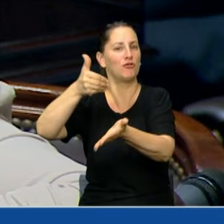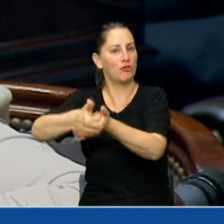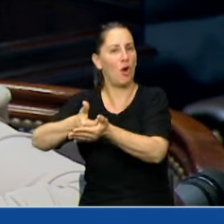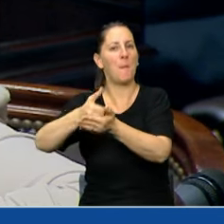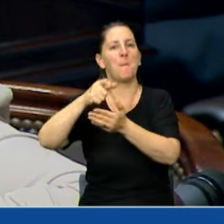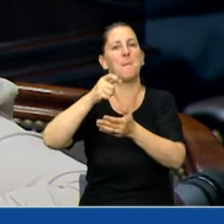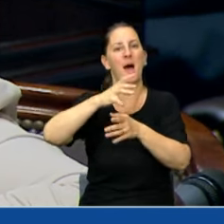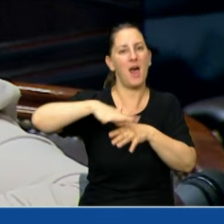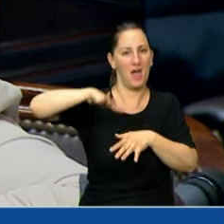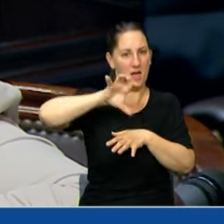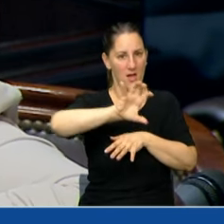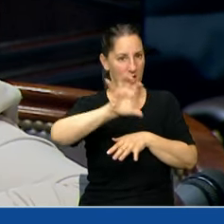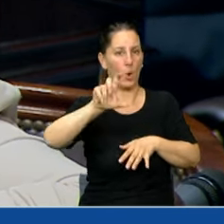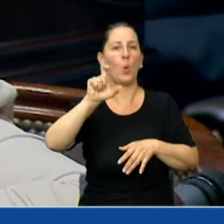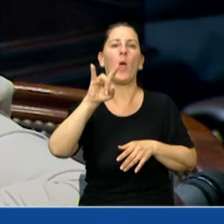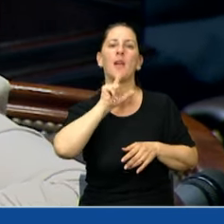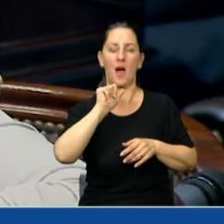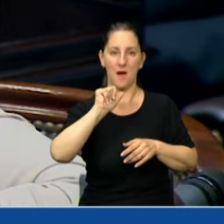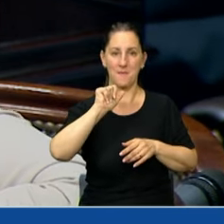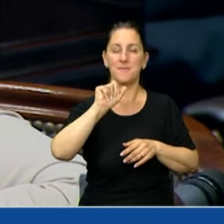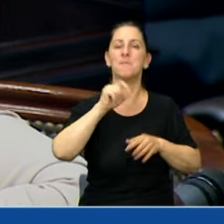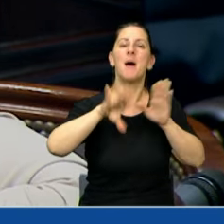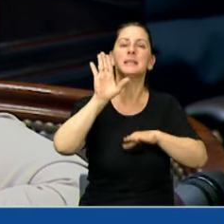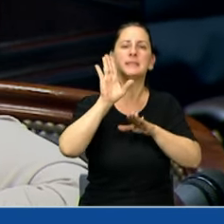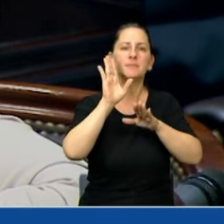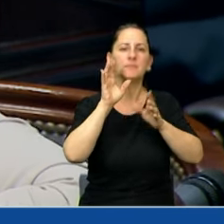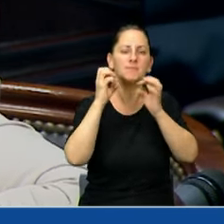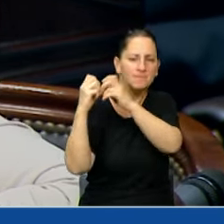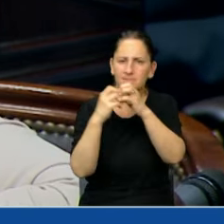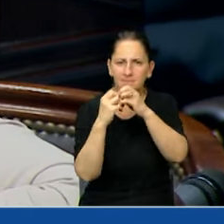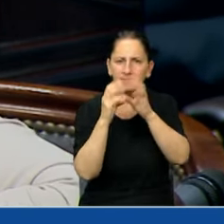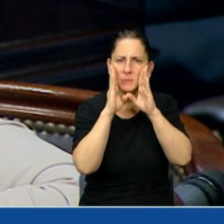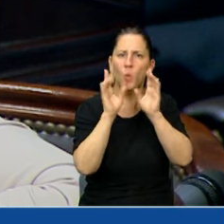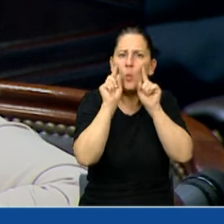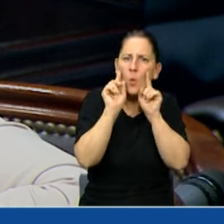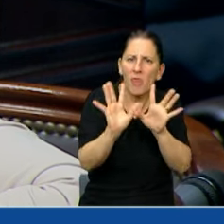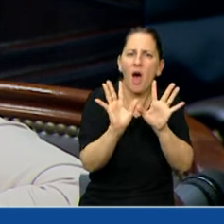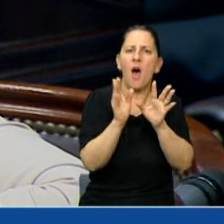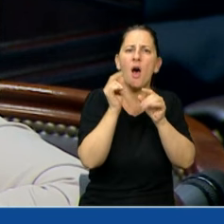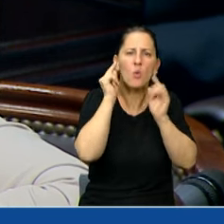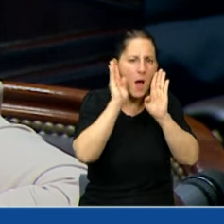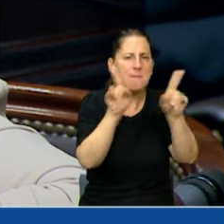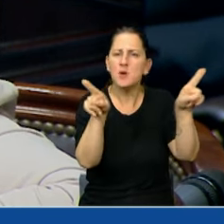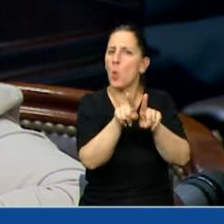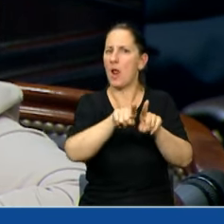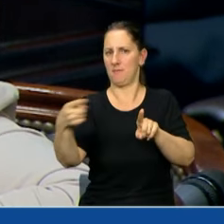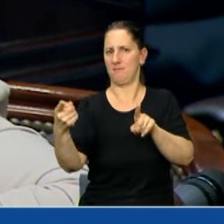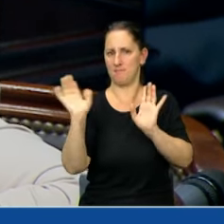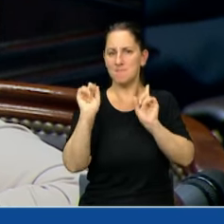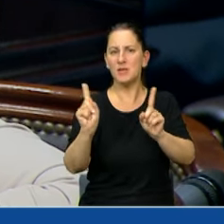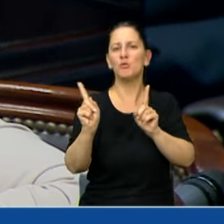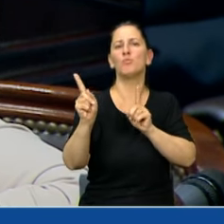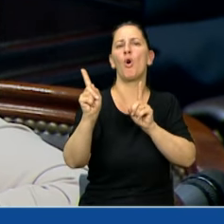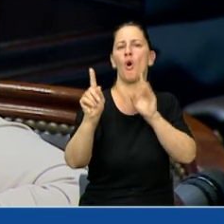las cuencas maduras y sobre todo pedimos que se lo trate con la misma premura con la que se le dio tratamiento a